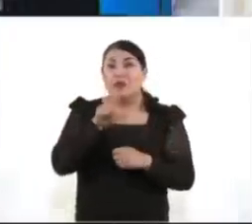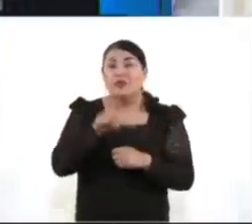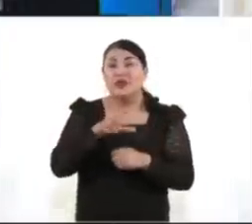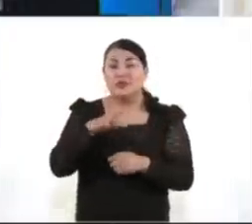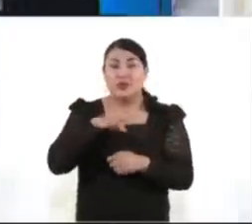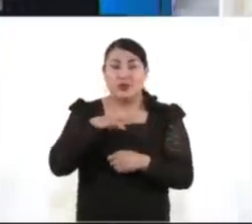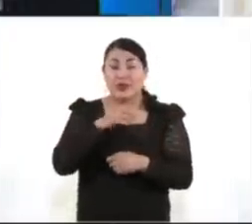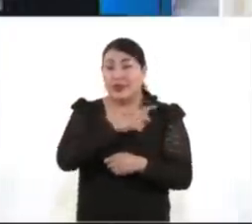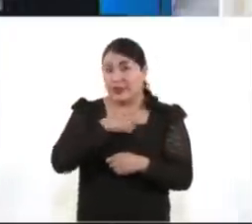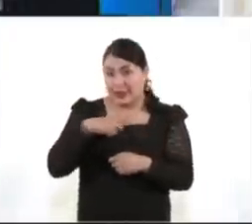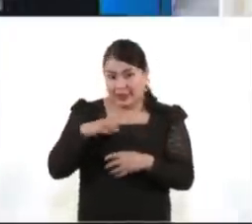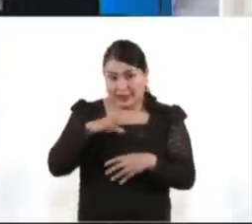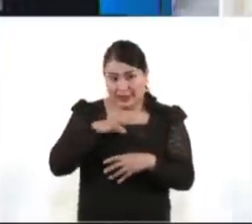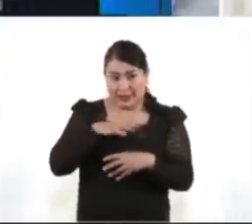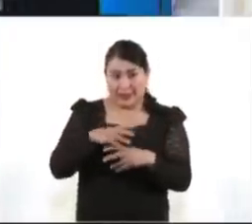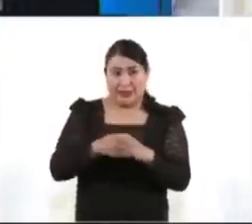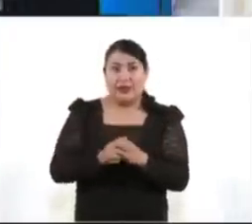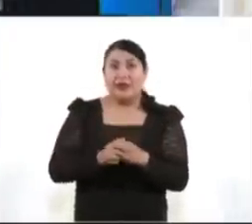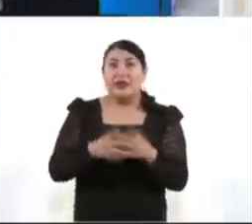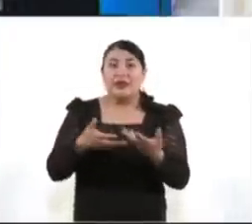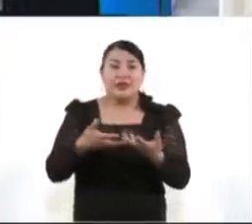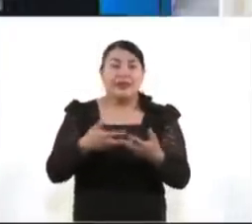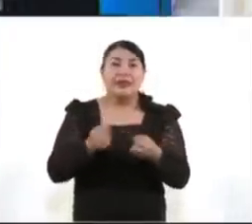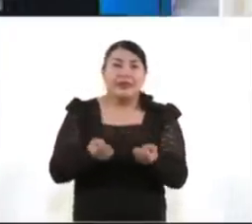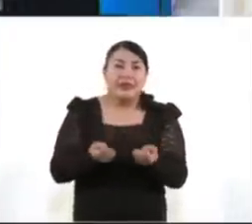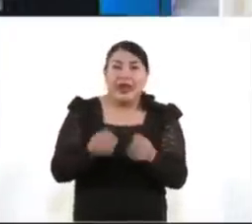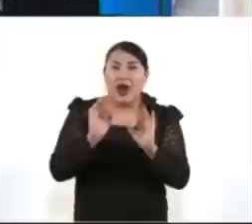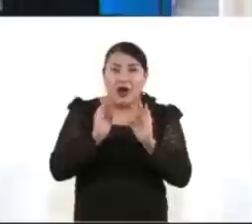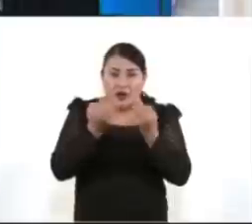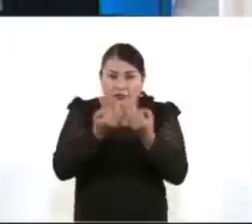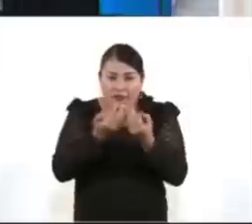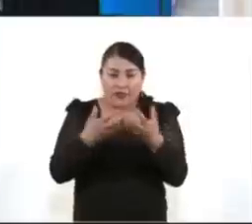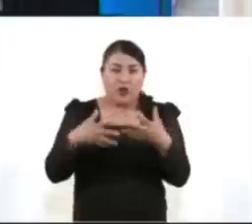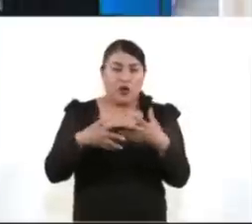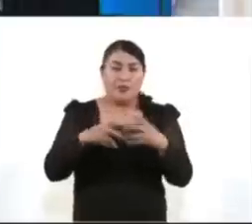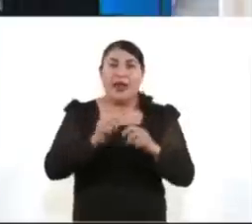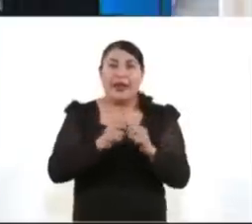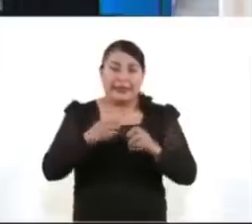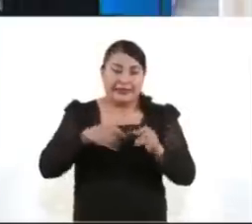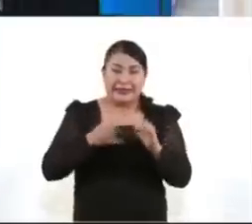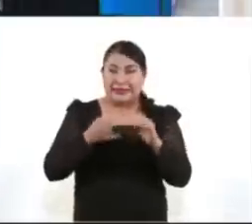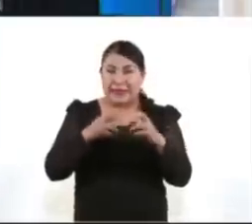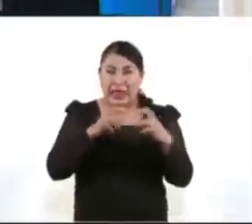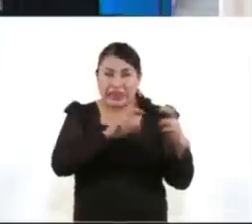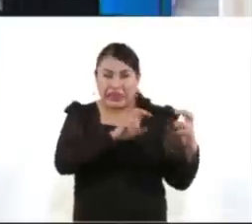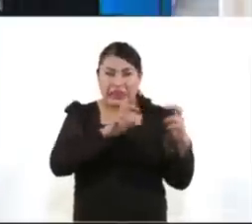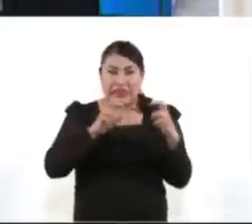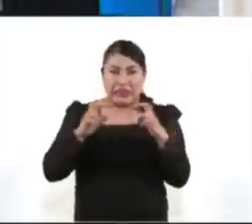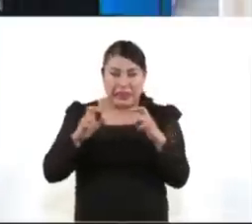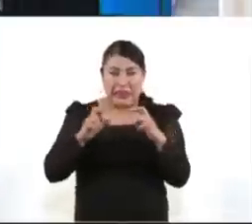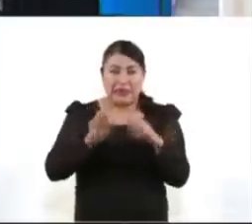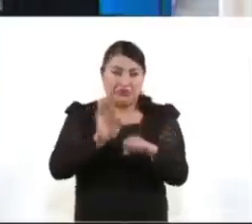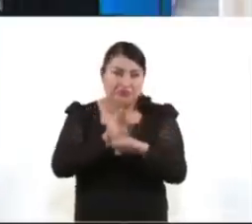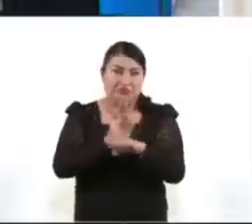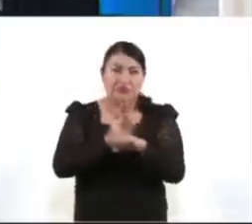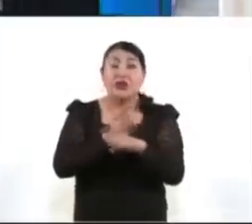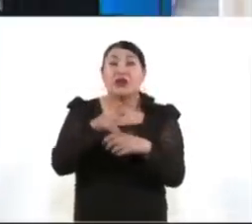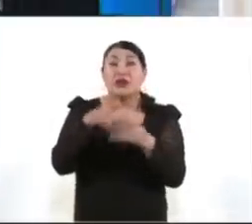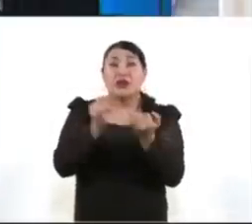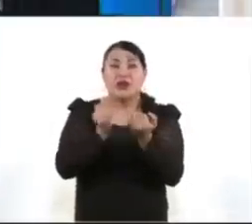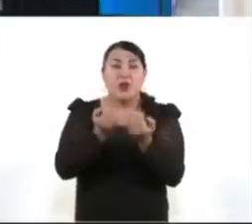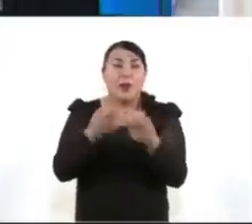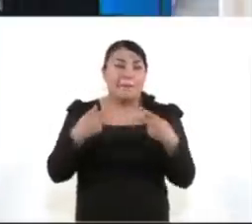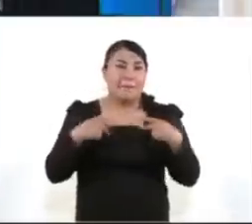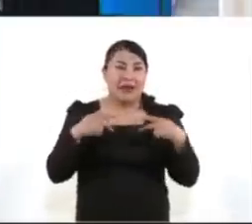ser compatible con el resulto existente actualmente en la línea del tren ligero también serán de accesibilidad universal